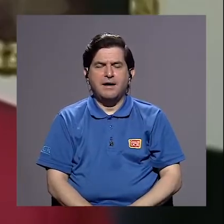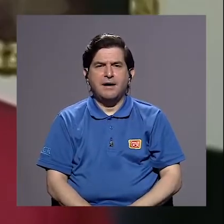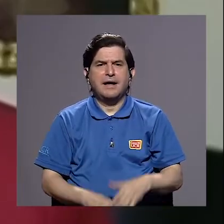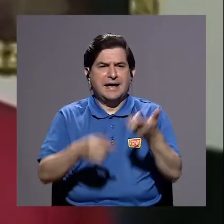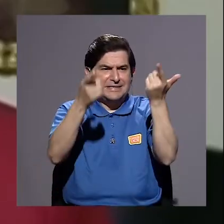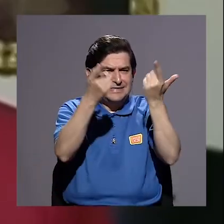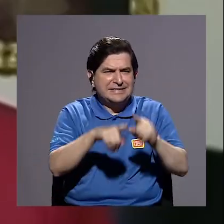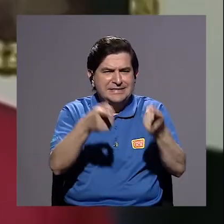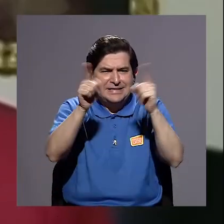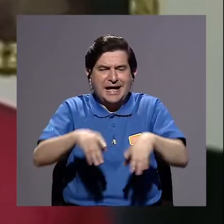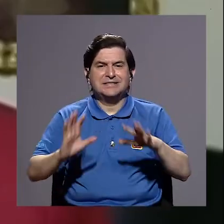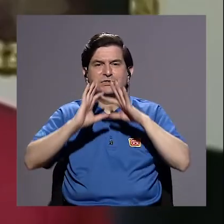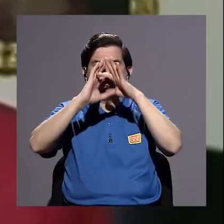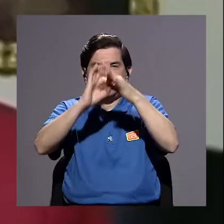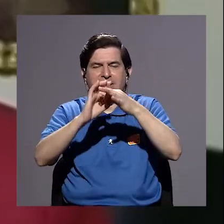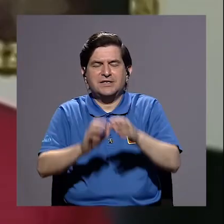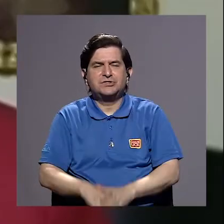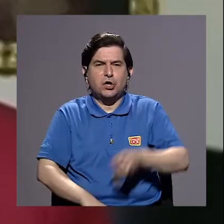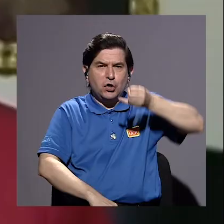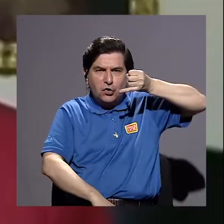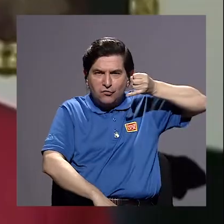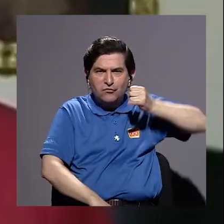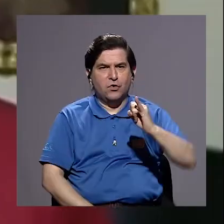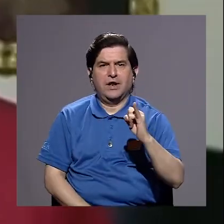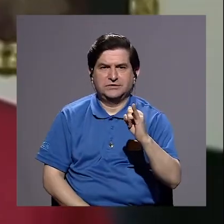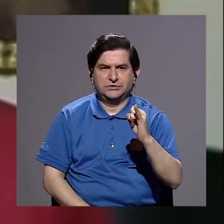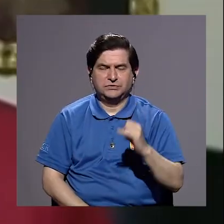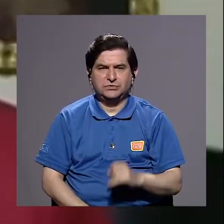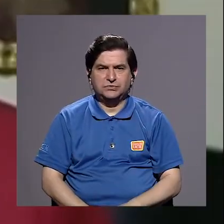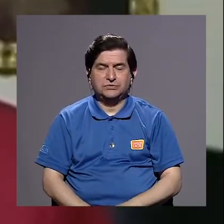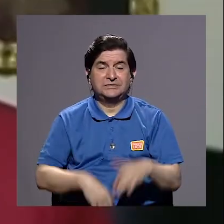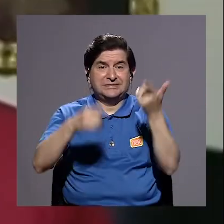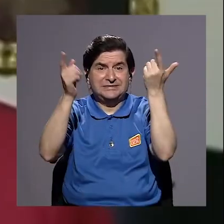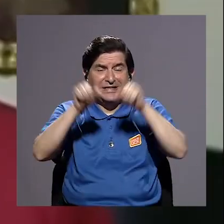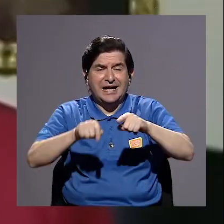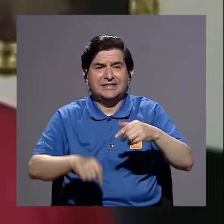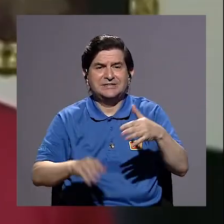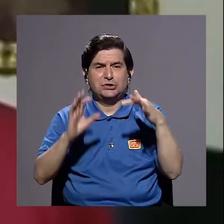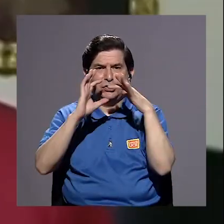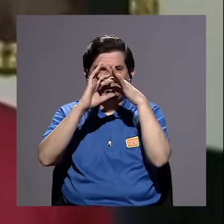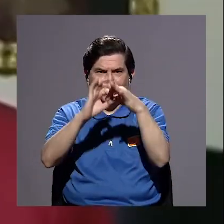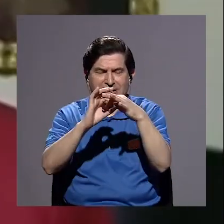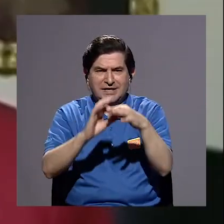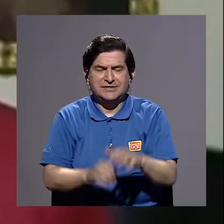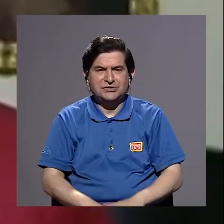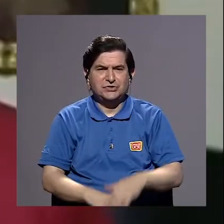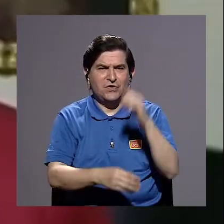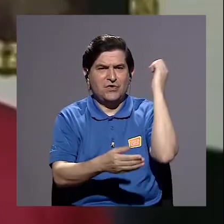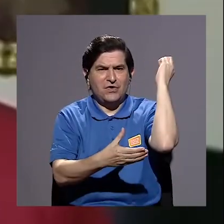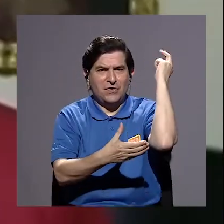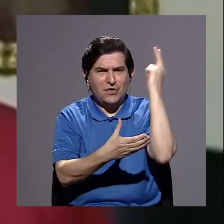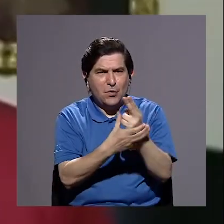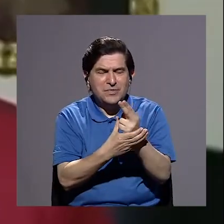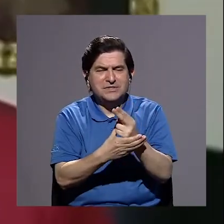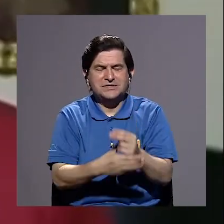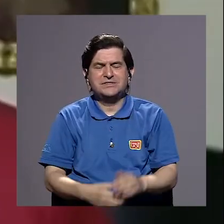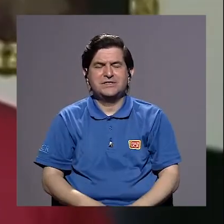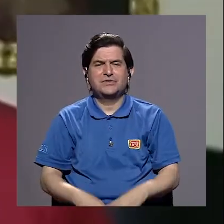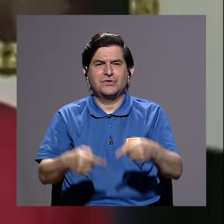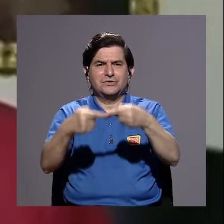juzgando los casos que tienen que ver con violación, los casos que tienen que ver con